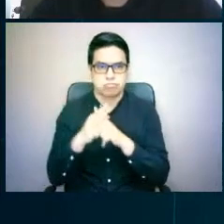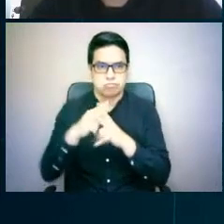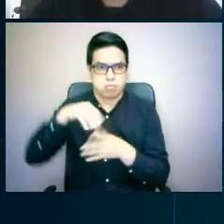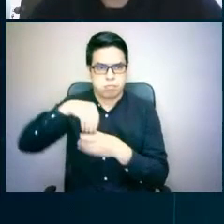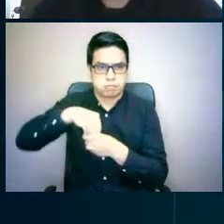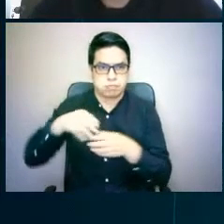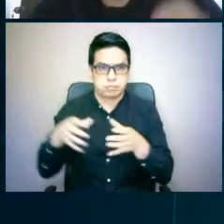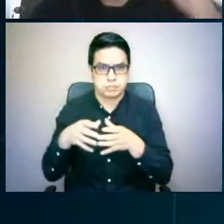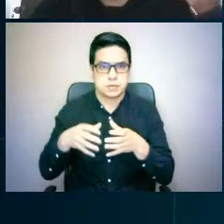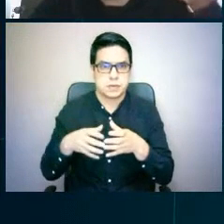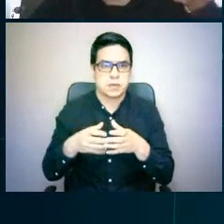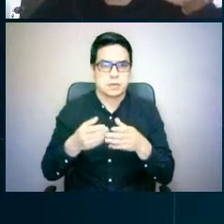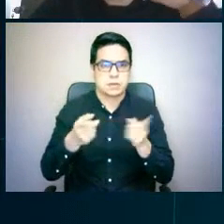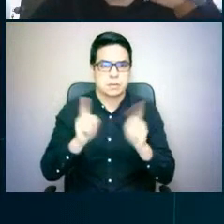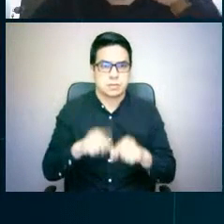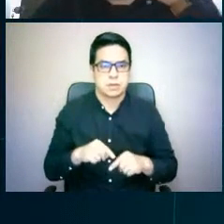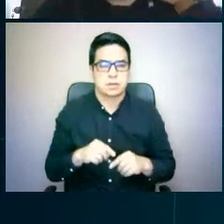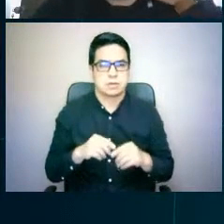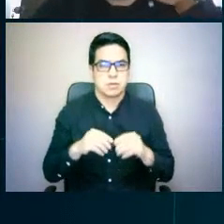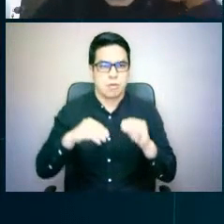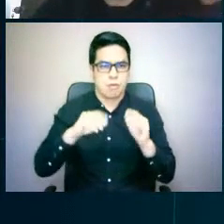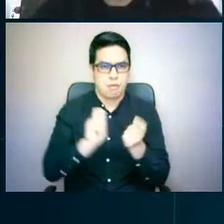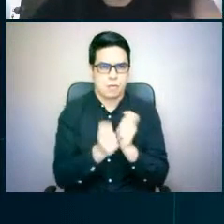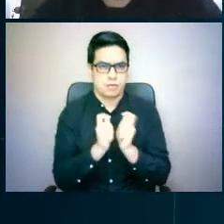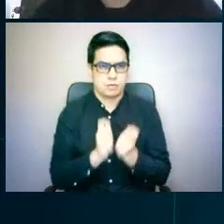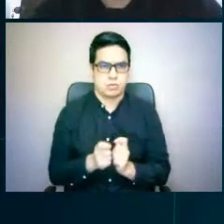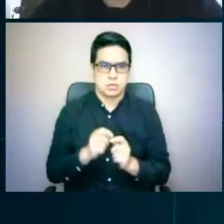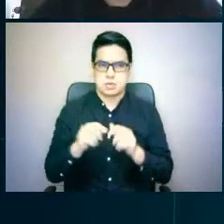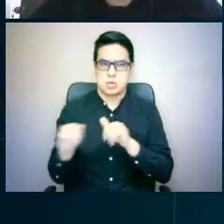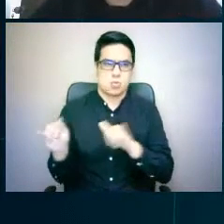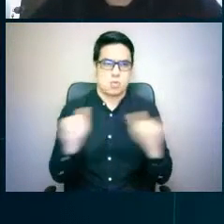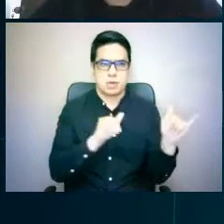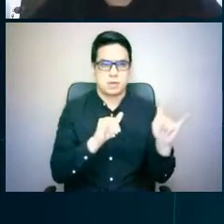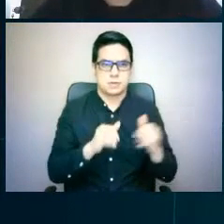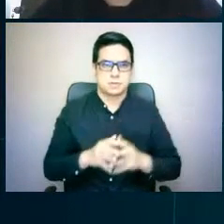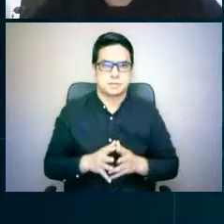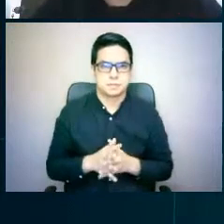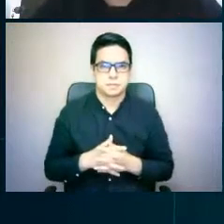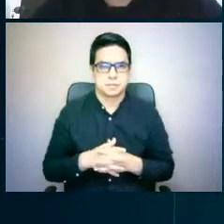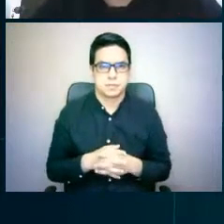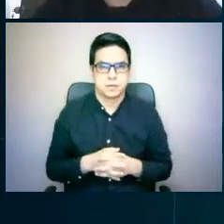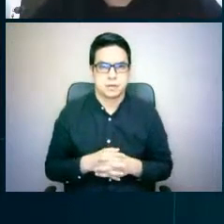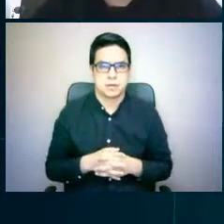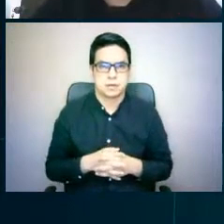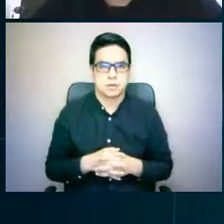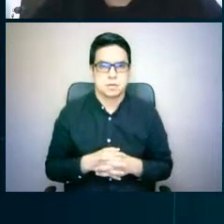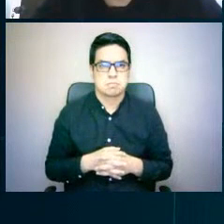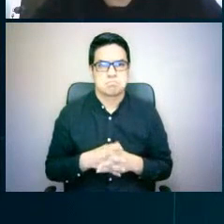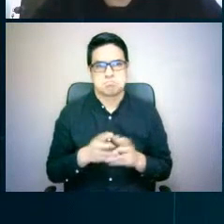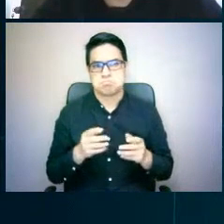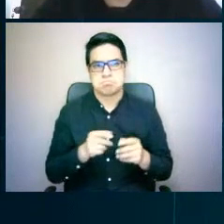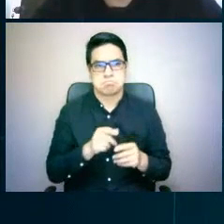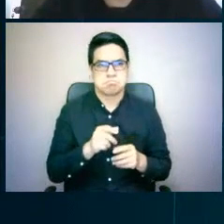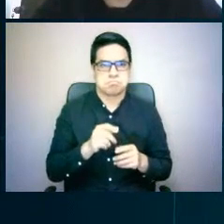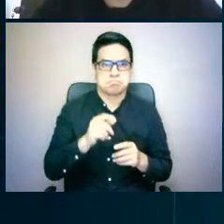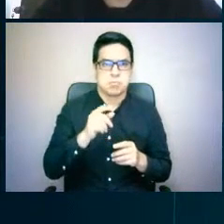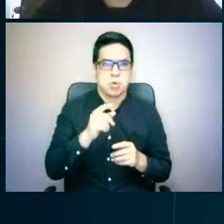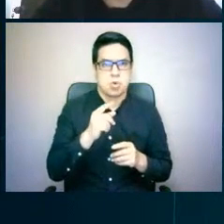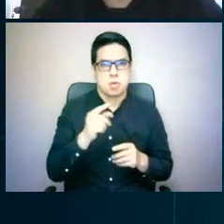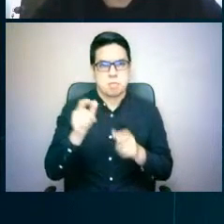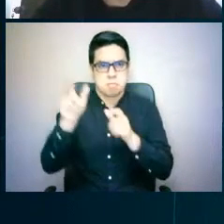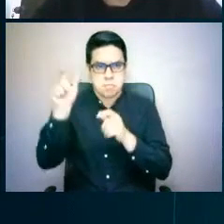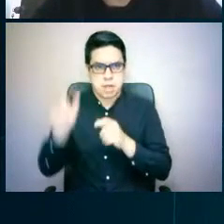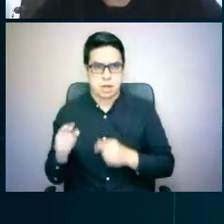tendríamos doble barra, pues tendríamos los mismos componentes, la barra 1, barra 2, tendríamos el módulo de